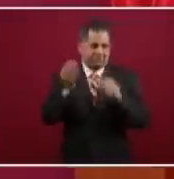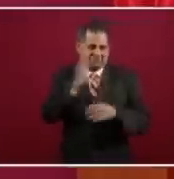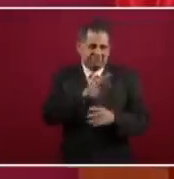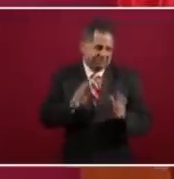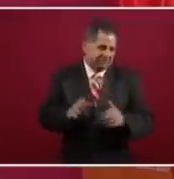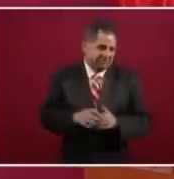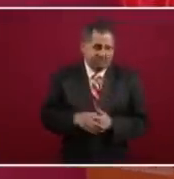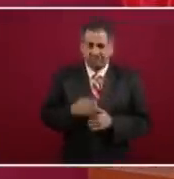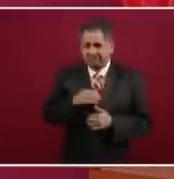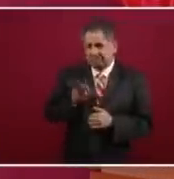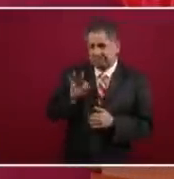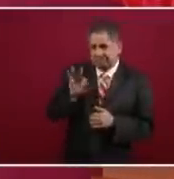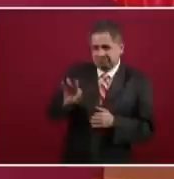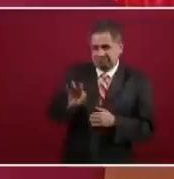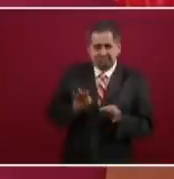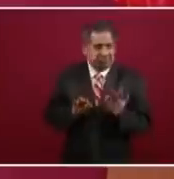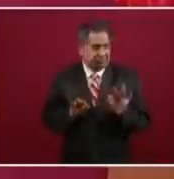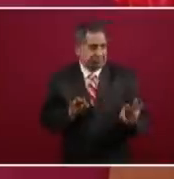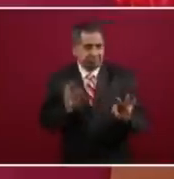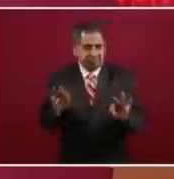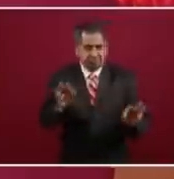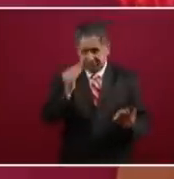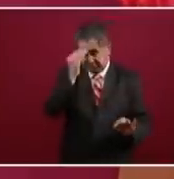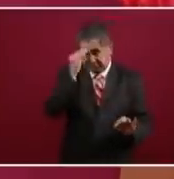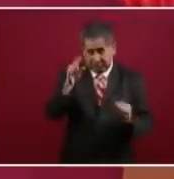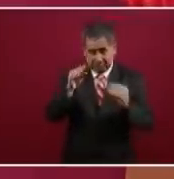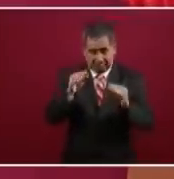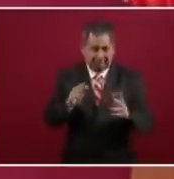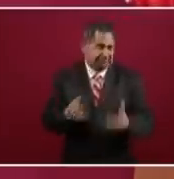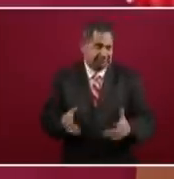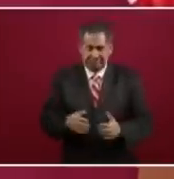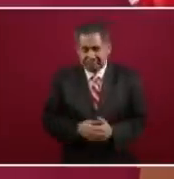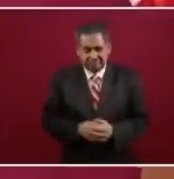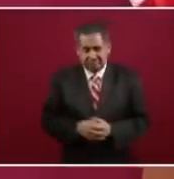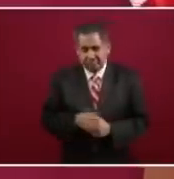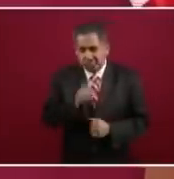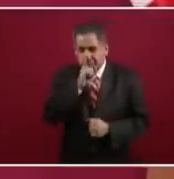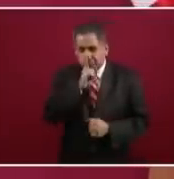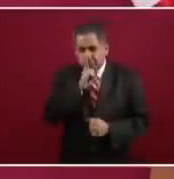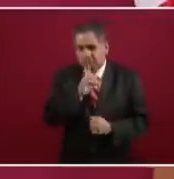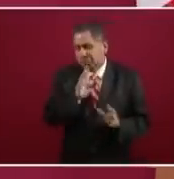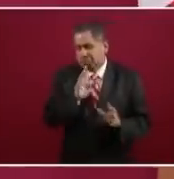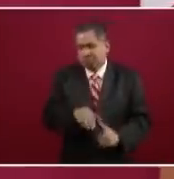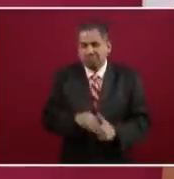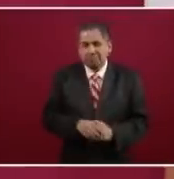y provocaciones pues no es nada